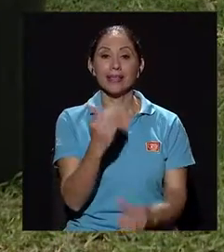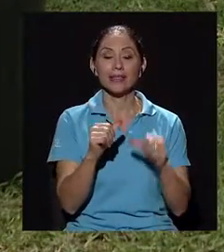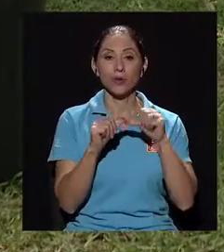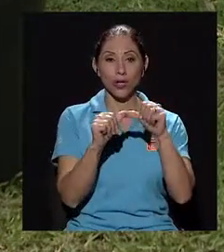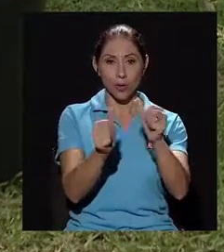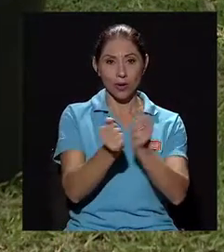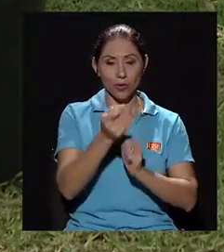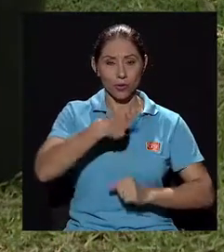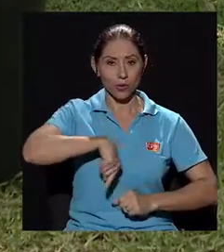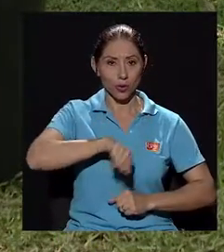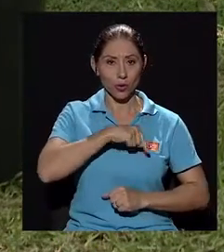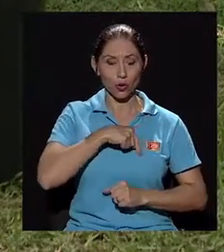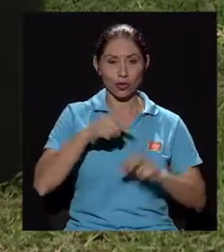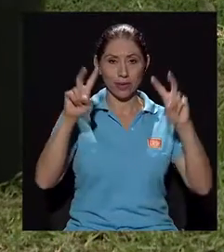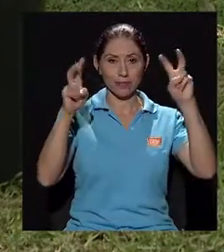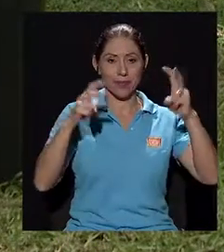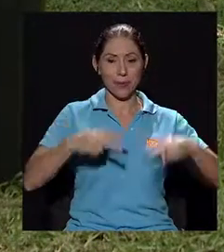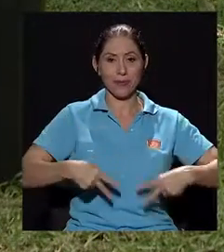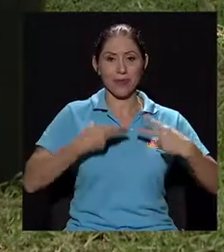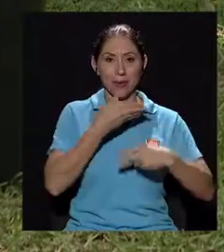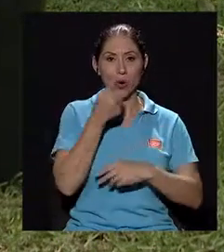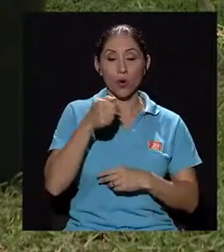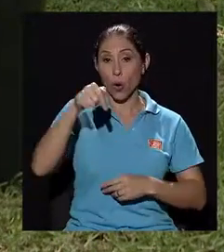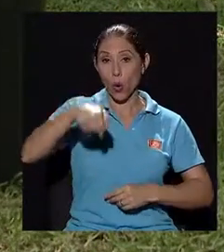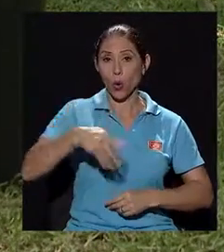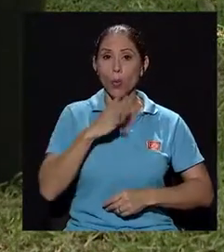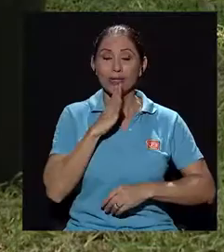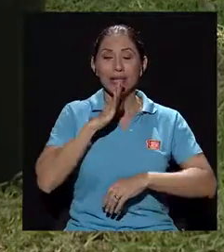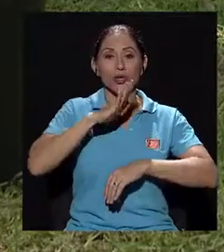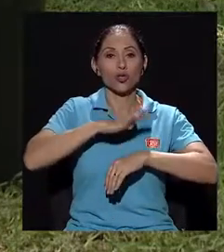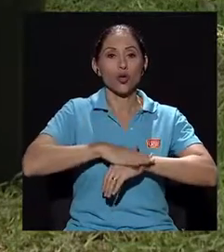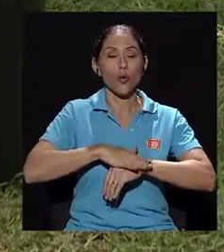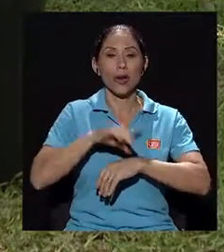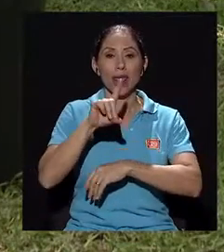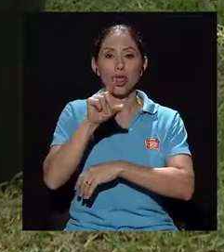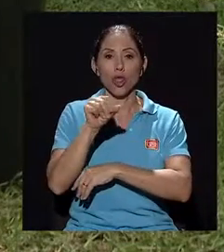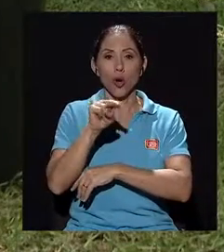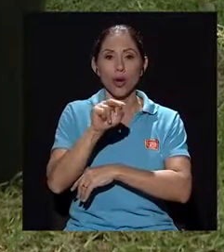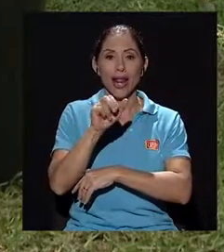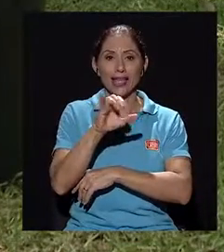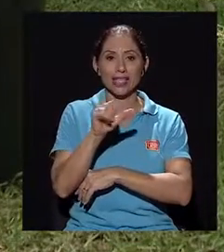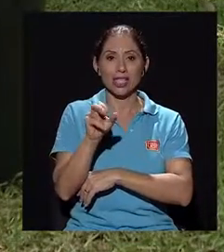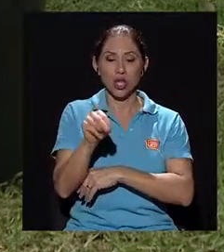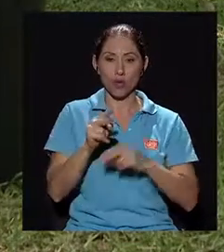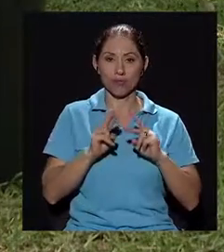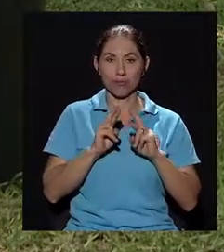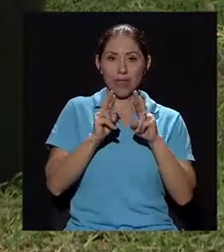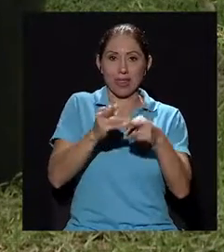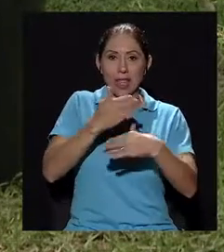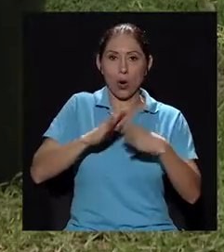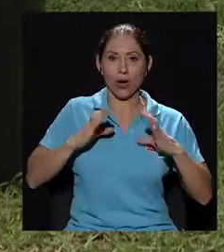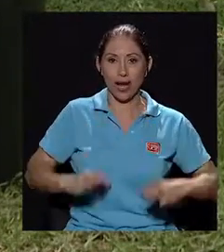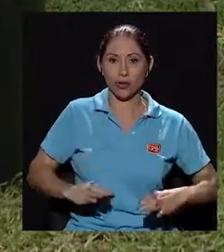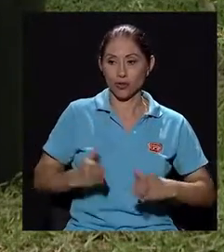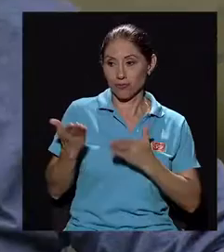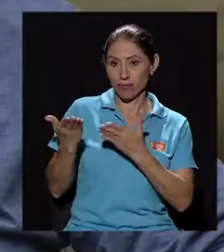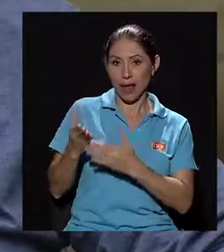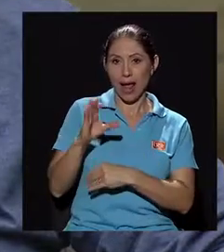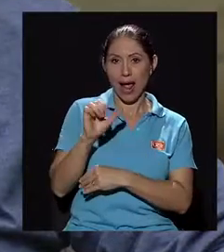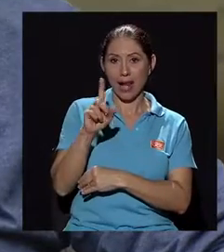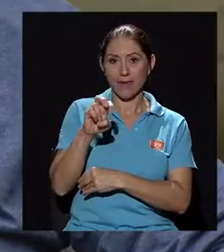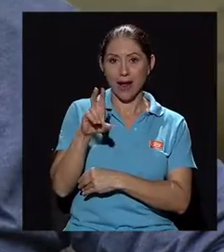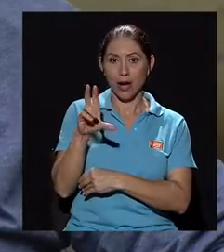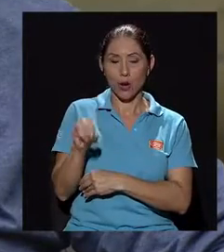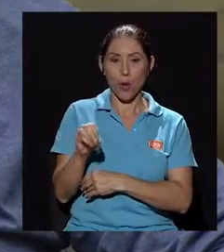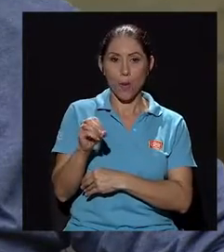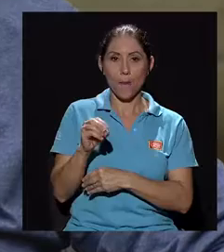Gracias por continuar con nosotros en Vivir Mejor. El día de hoy conversando acerca de la donación de órganos. Nos acompaña para eso Álvaro Meoño,